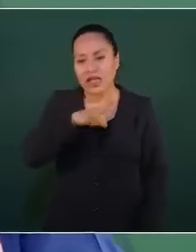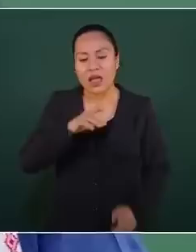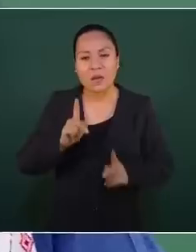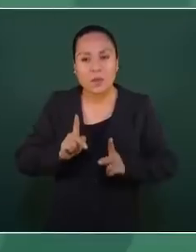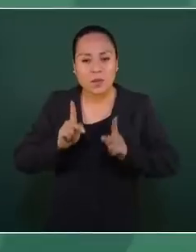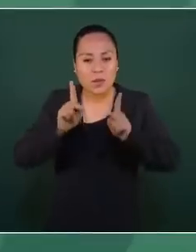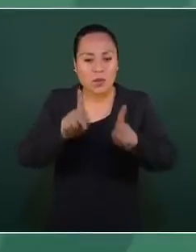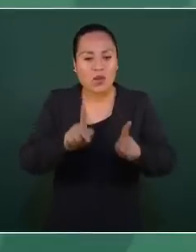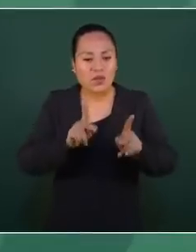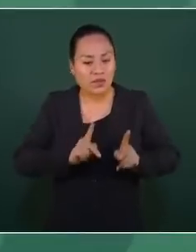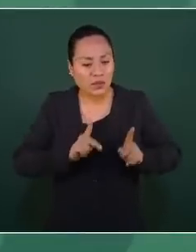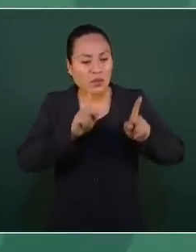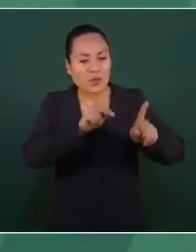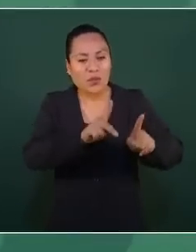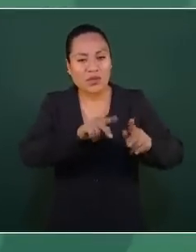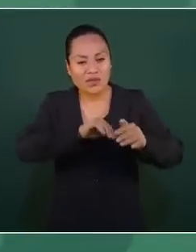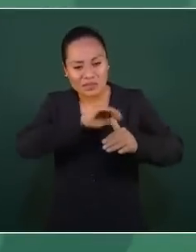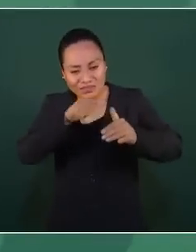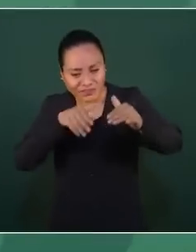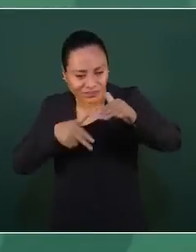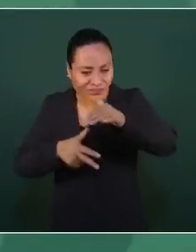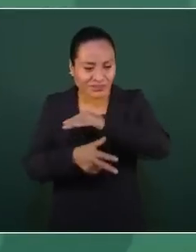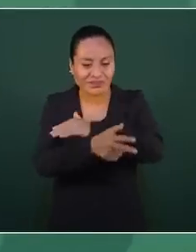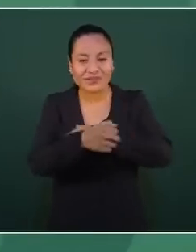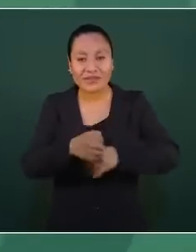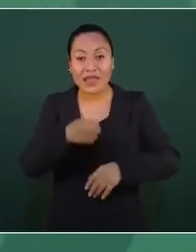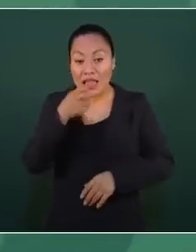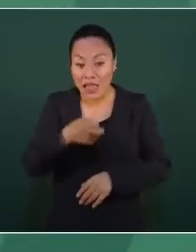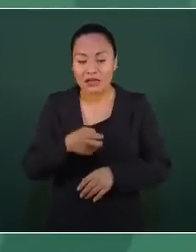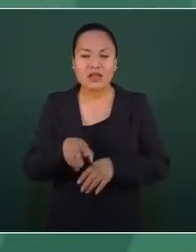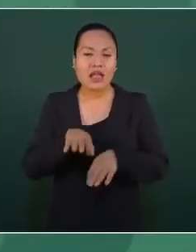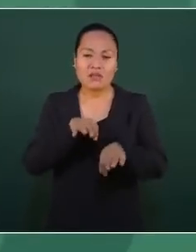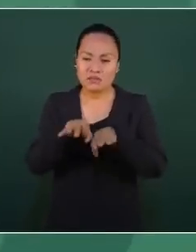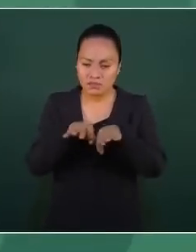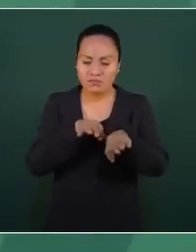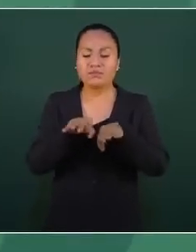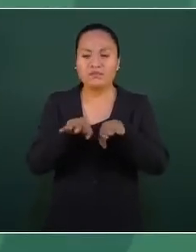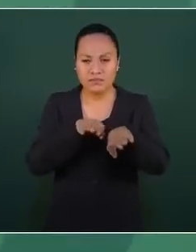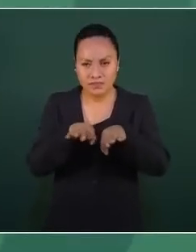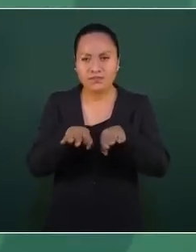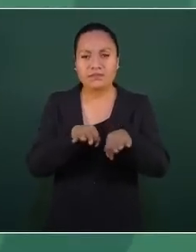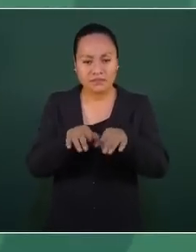puentes, viaductos, ya se está trabajando y